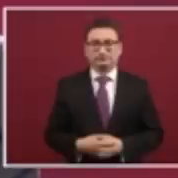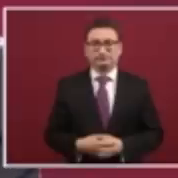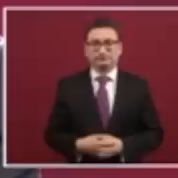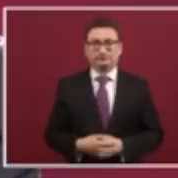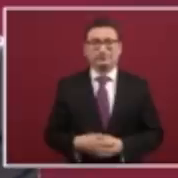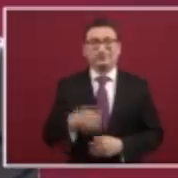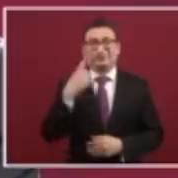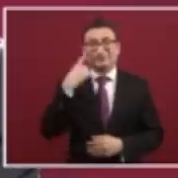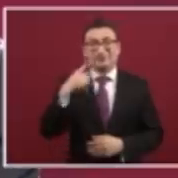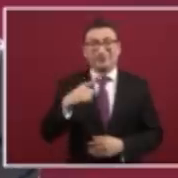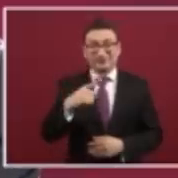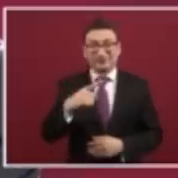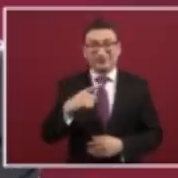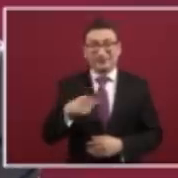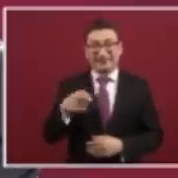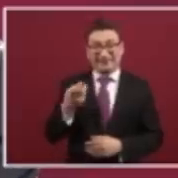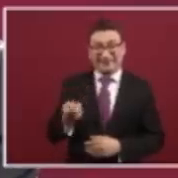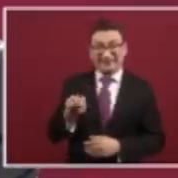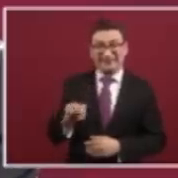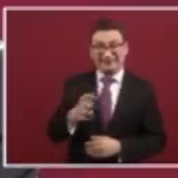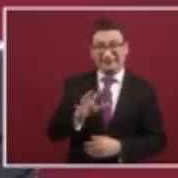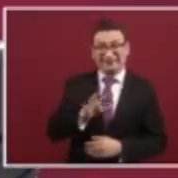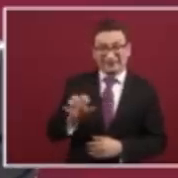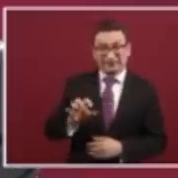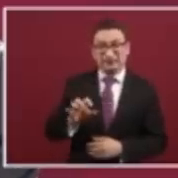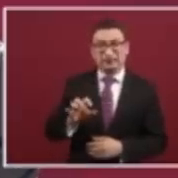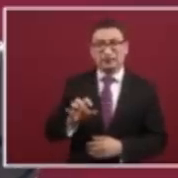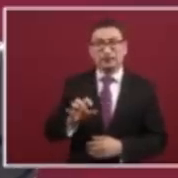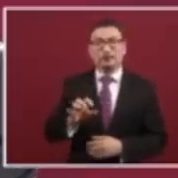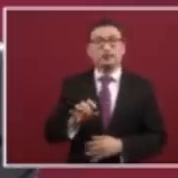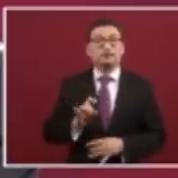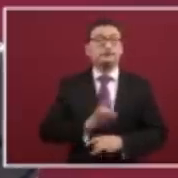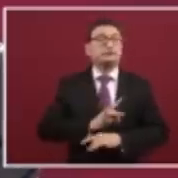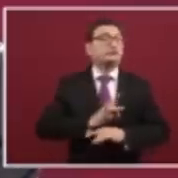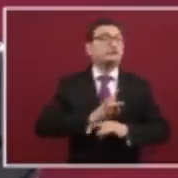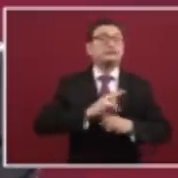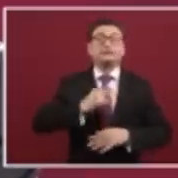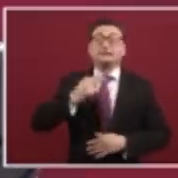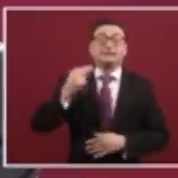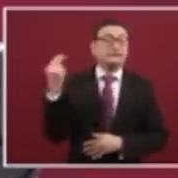Para que se compraran esas 500 por urgencia,